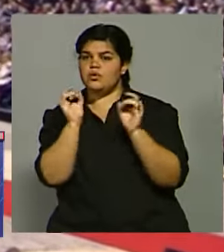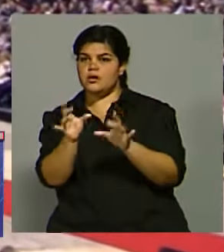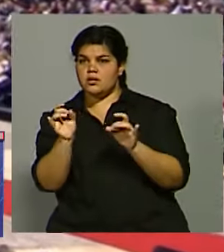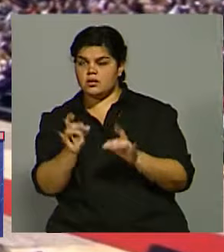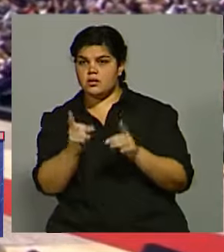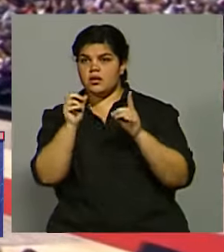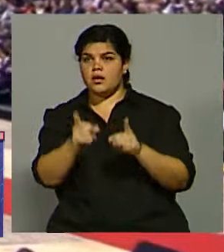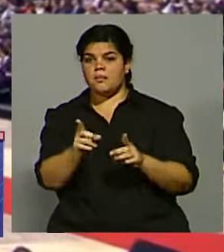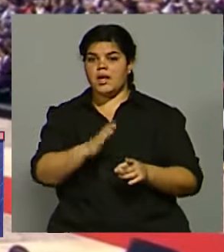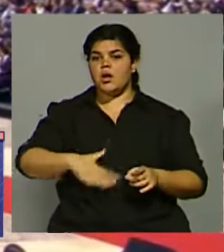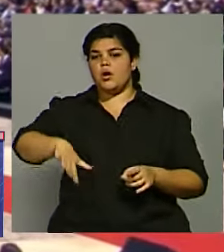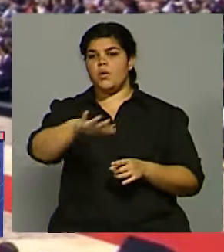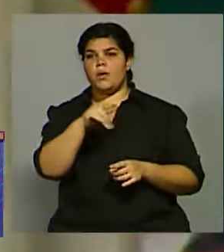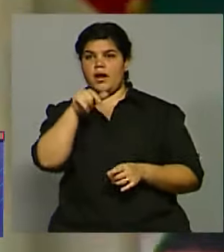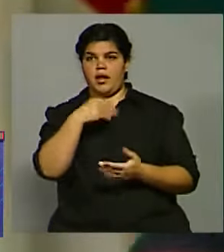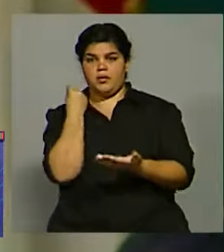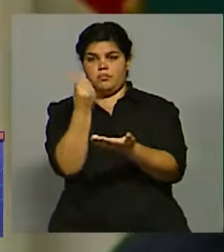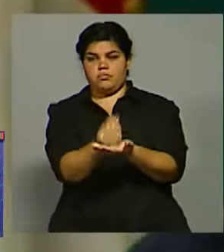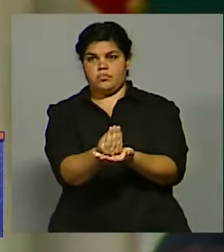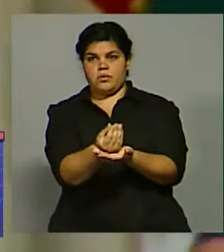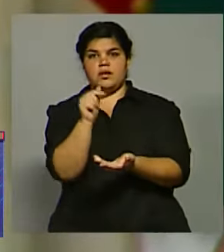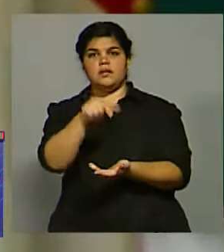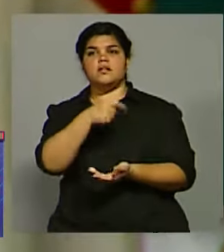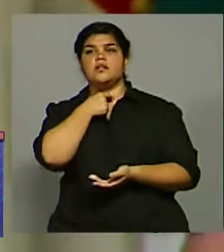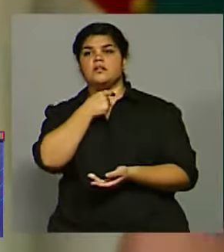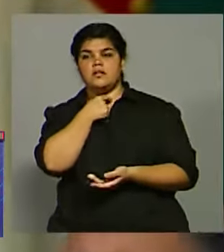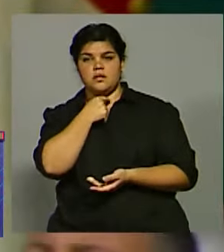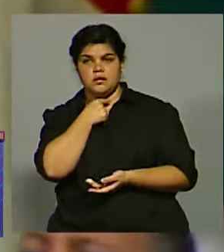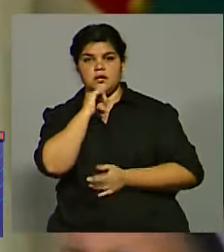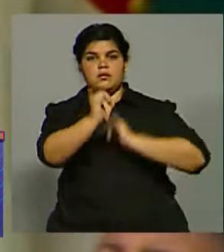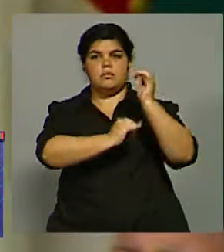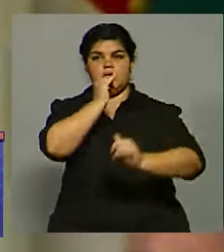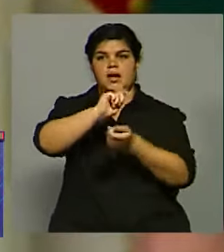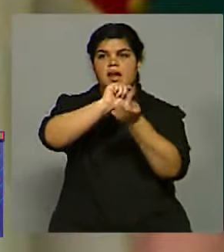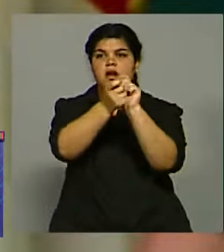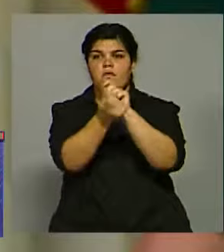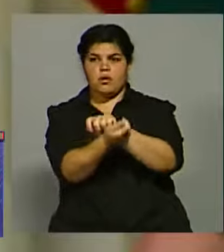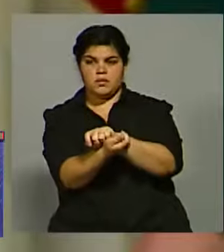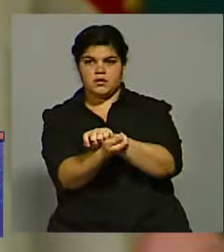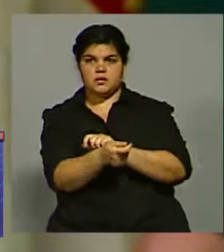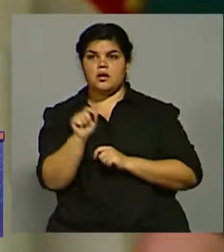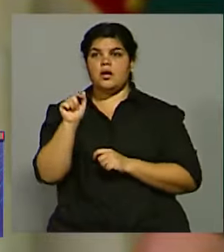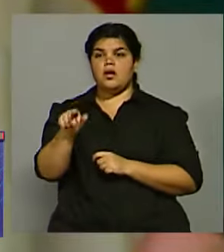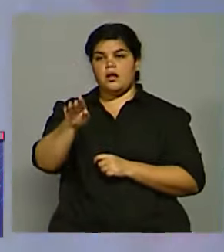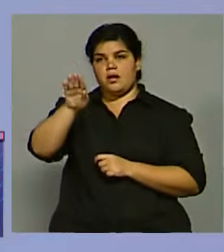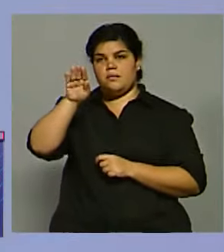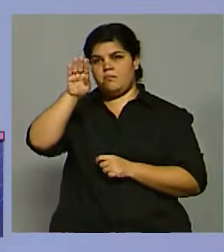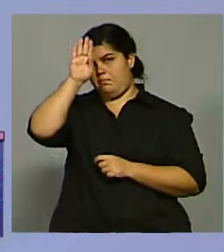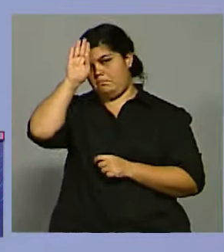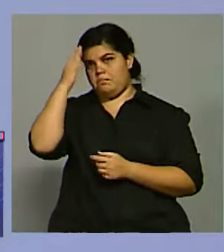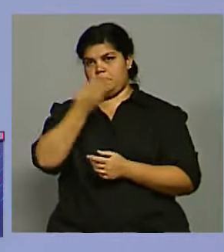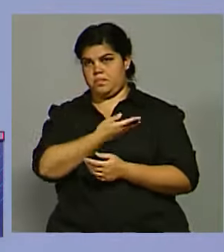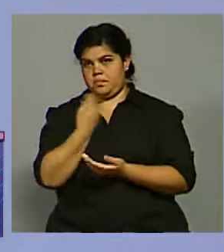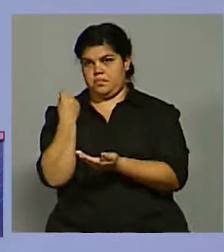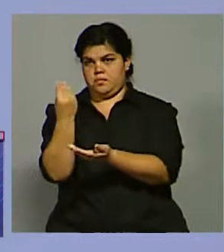planos o escenarios en los cuales el pontífice ha tratado de llevar a cabo reformas. Lo que Bergoglio ha hecho es